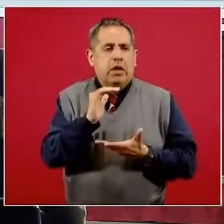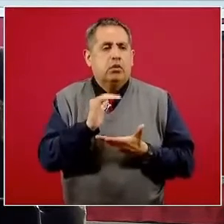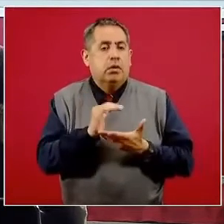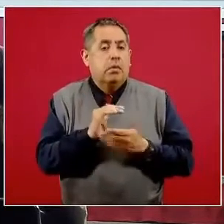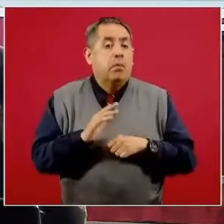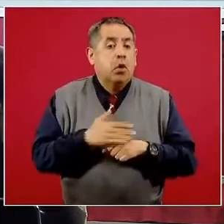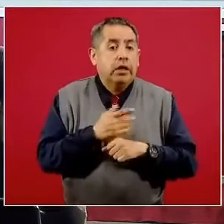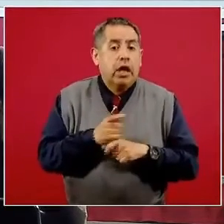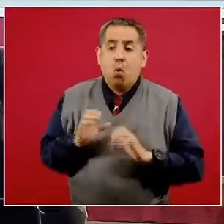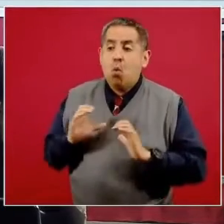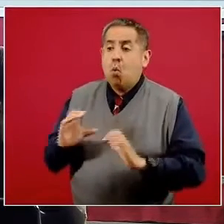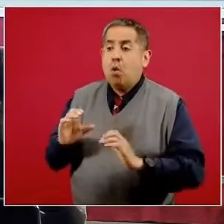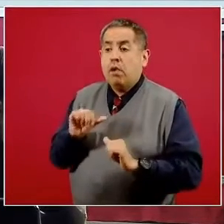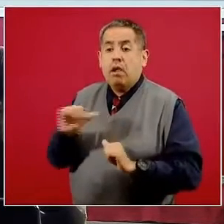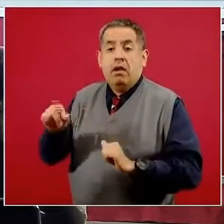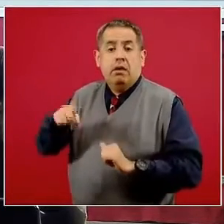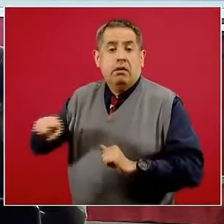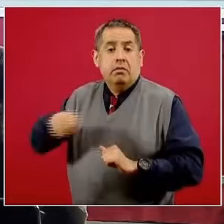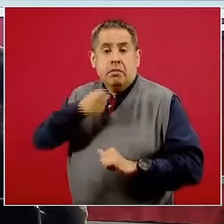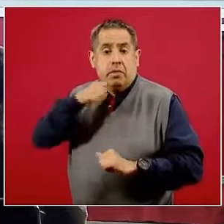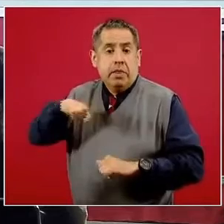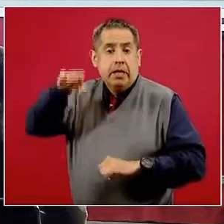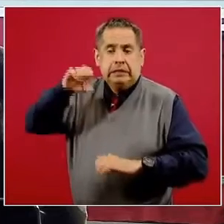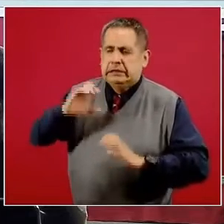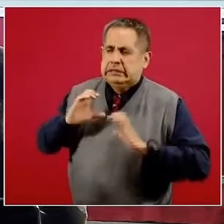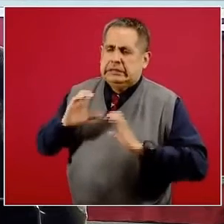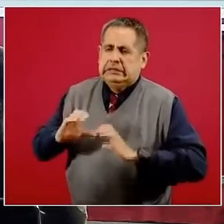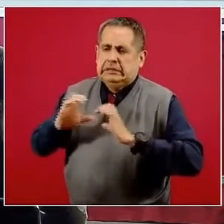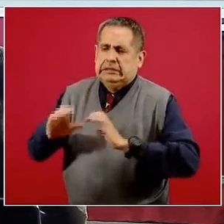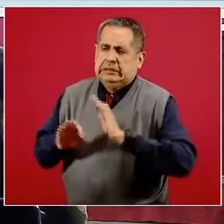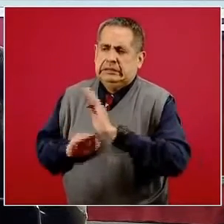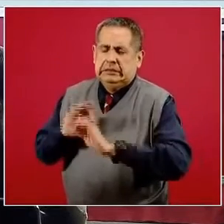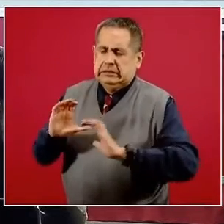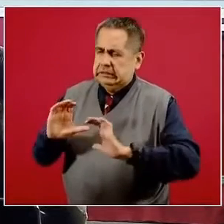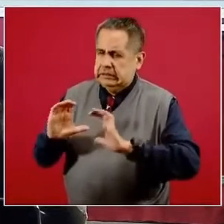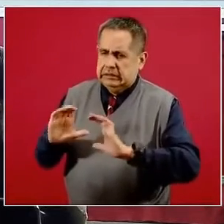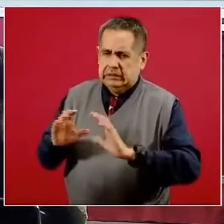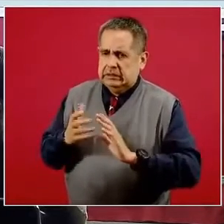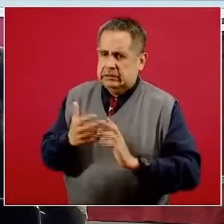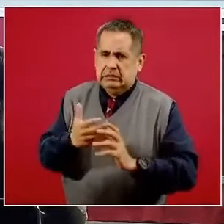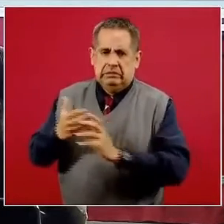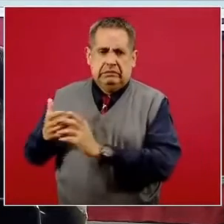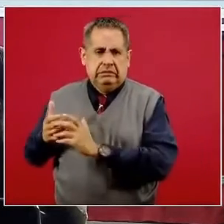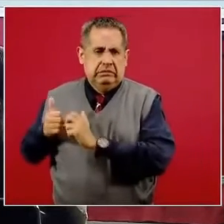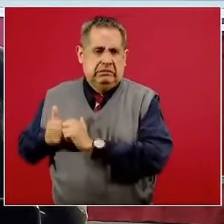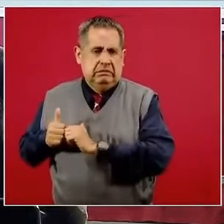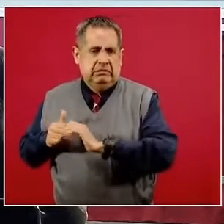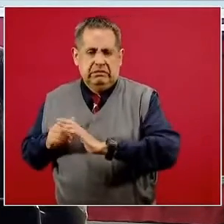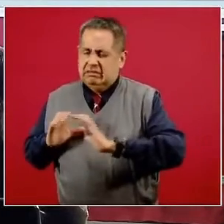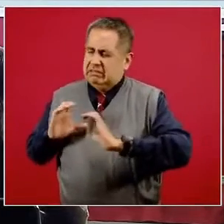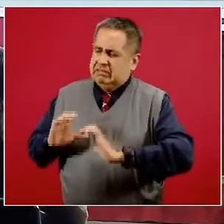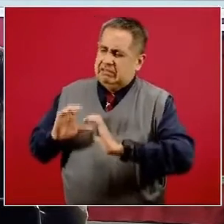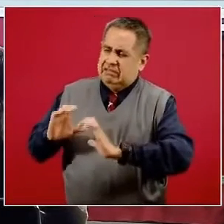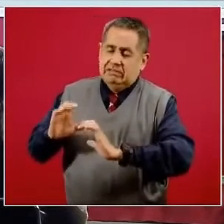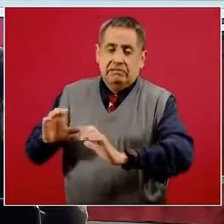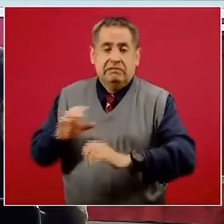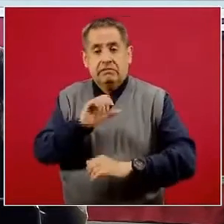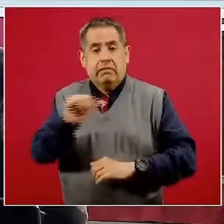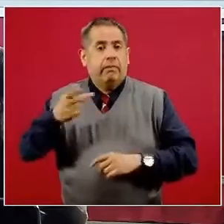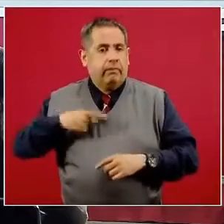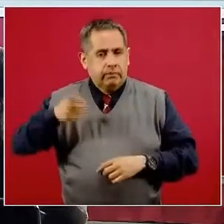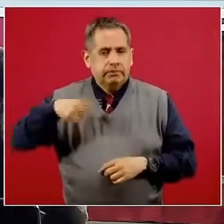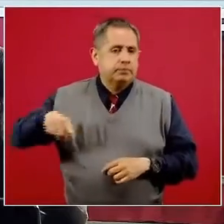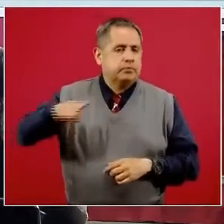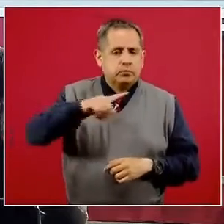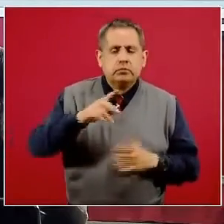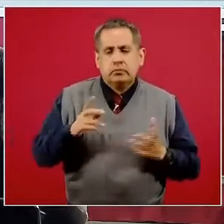bajado muchísimo gracias a este cuidado, a este aislamiento en el cual ahora tienen a las